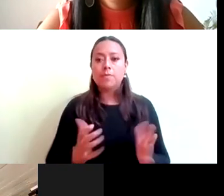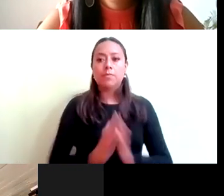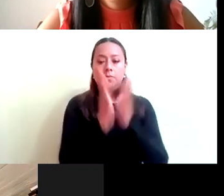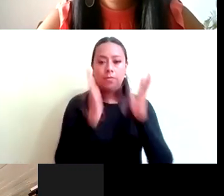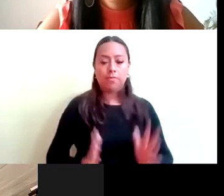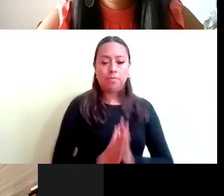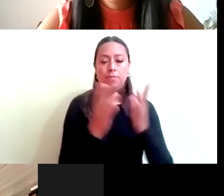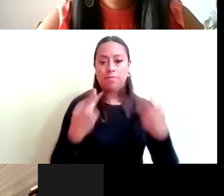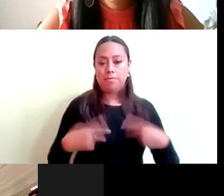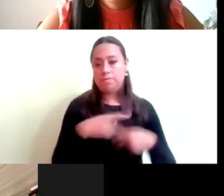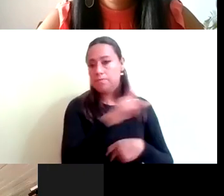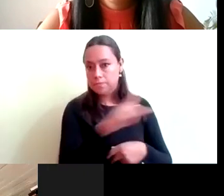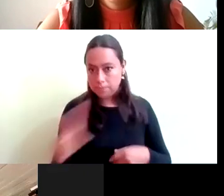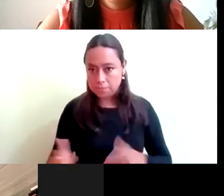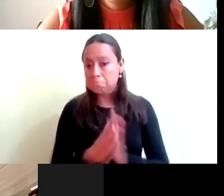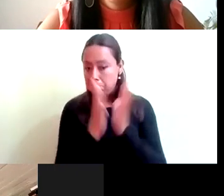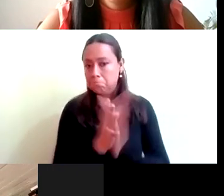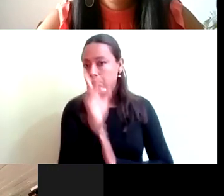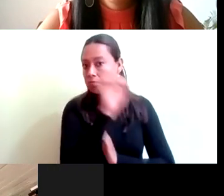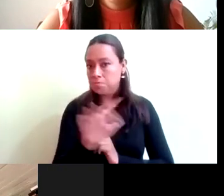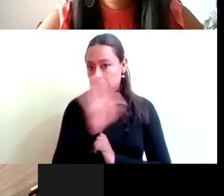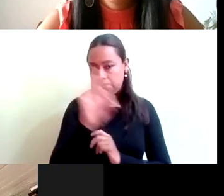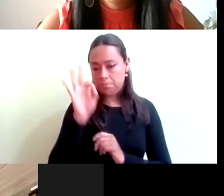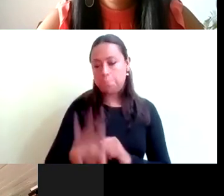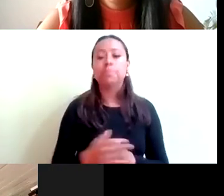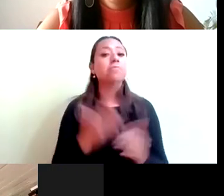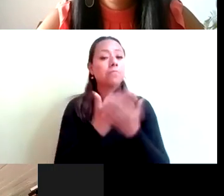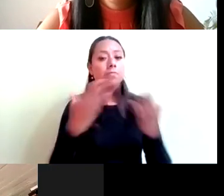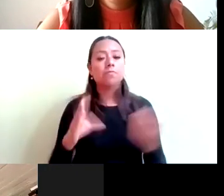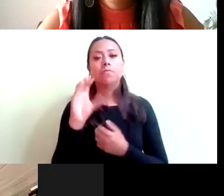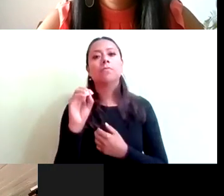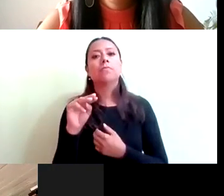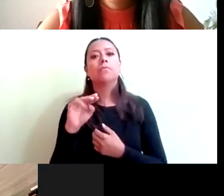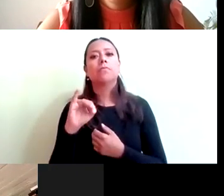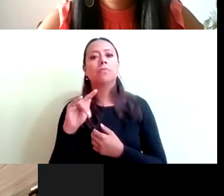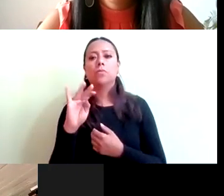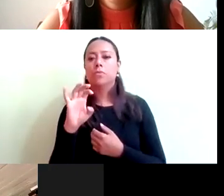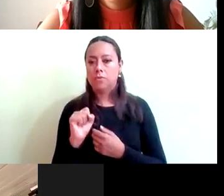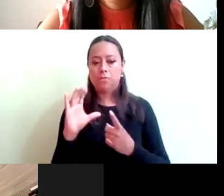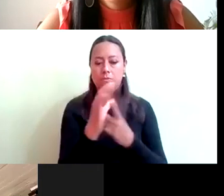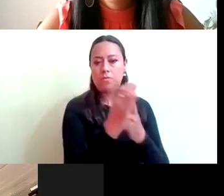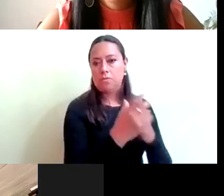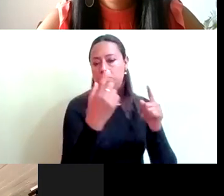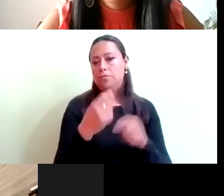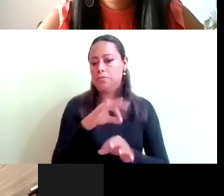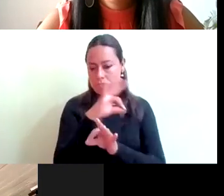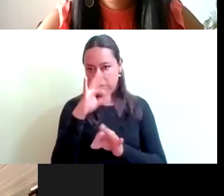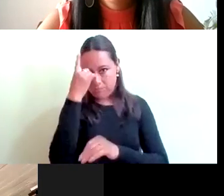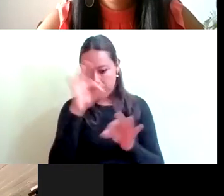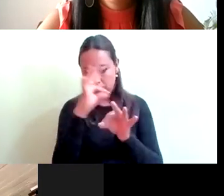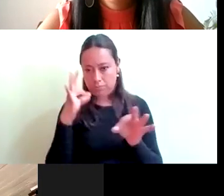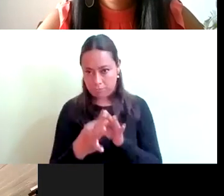100%. Es importante que estos comités de ejecución y de supervisión comiencen a